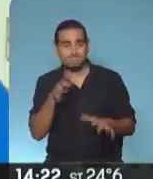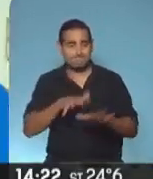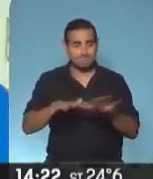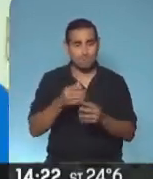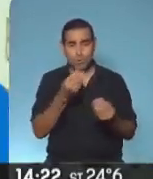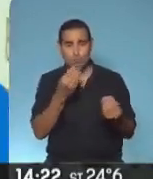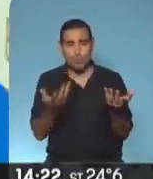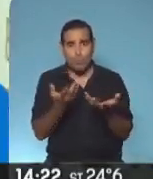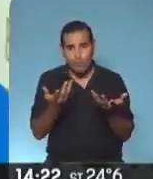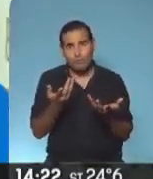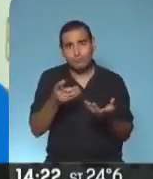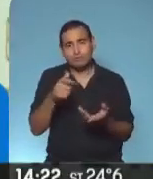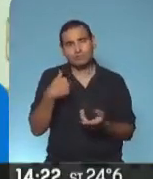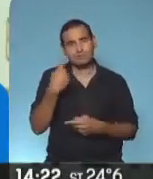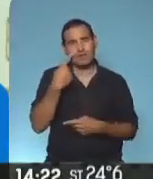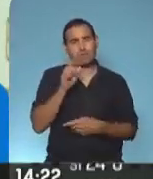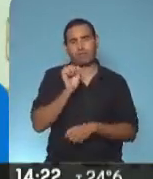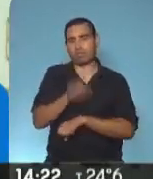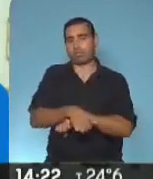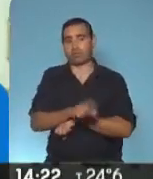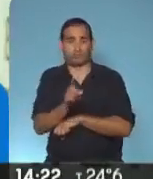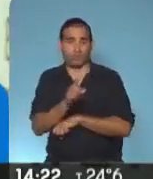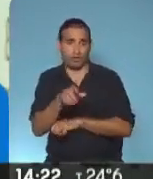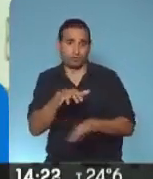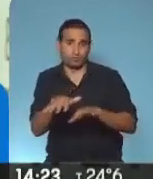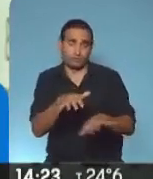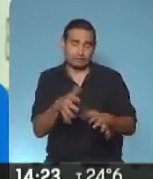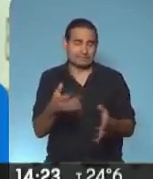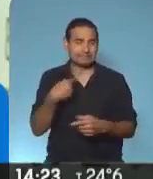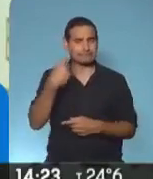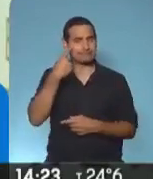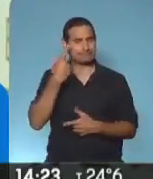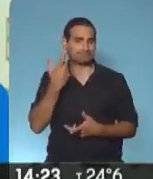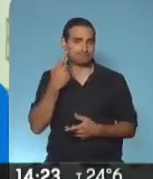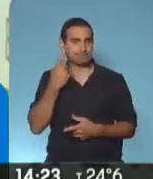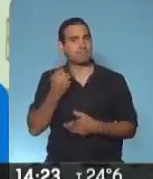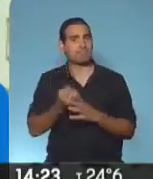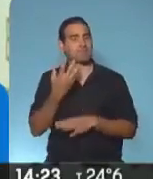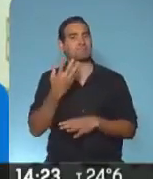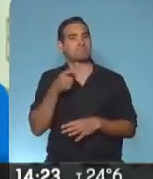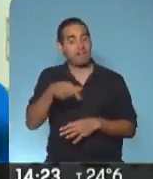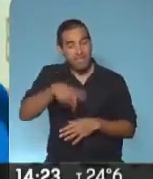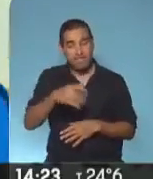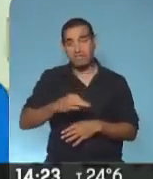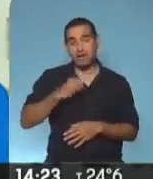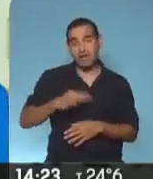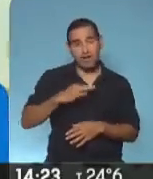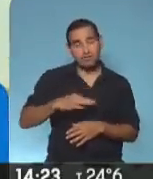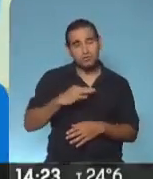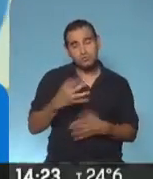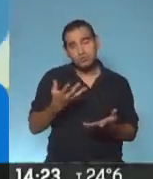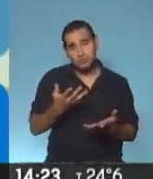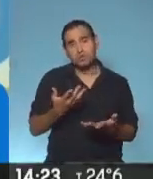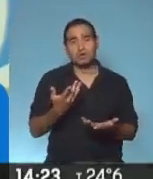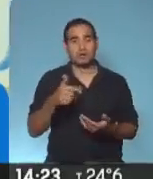comer, entonces no podemos estar ajeno a eso y tomamos esta iniciativa. ¿Entendés? Que al menos este año, desde lo que